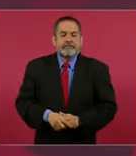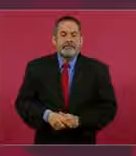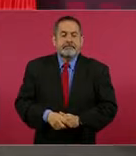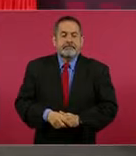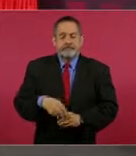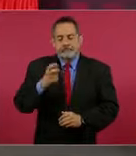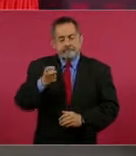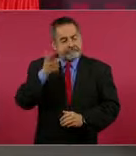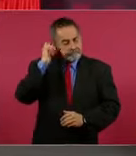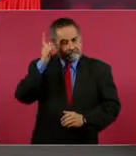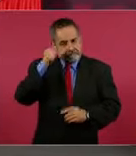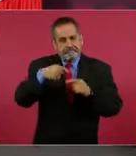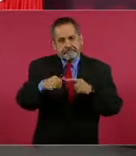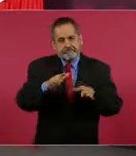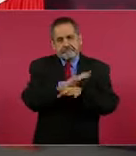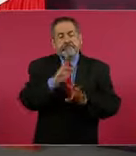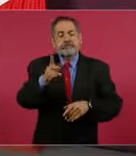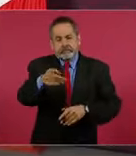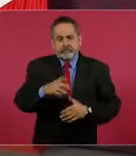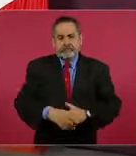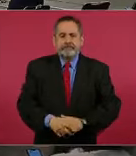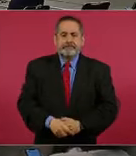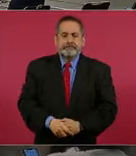Entonces, ojalá y cambie. Pero bueno.